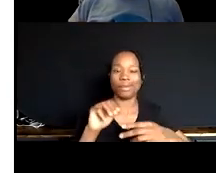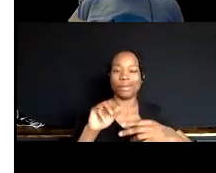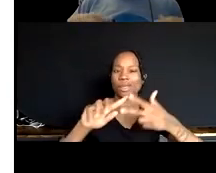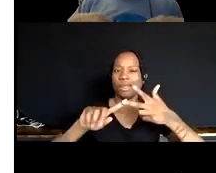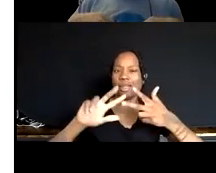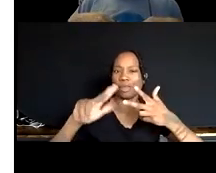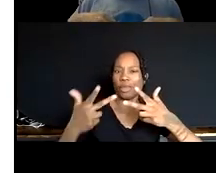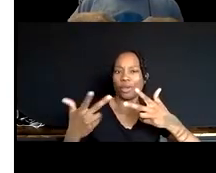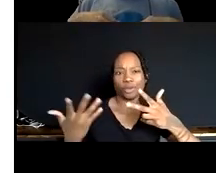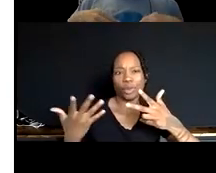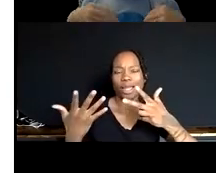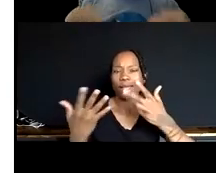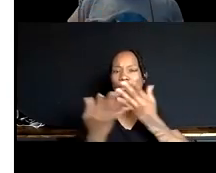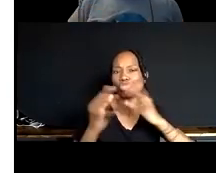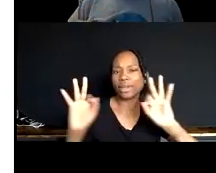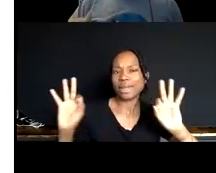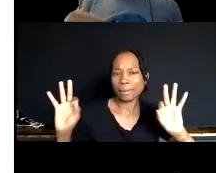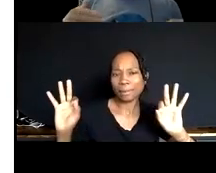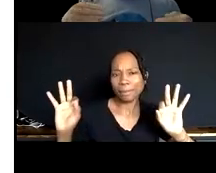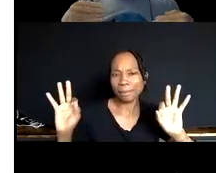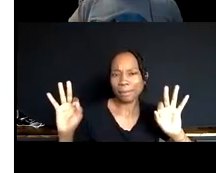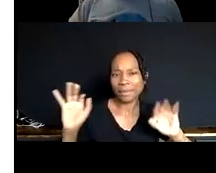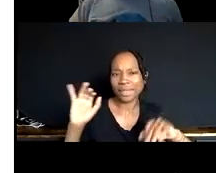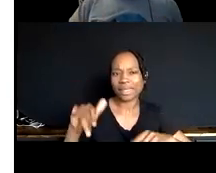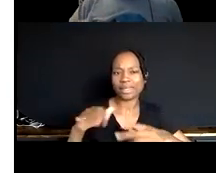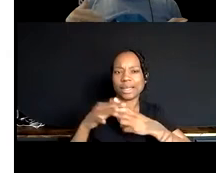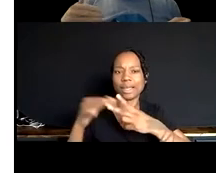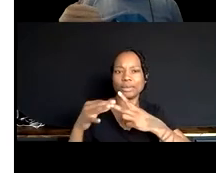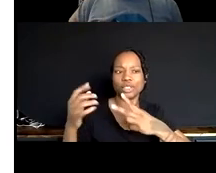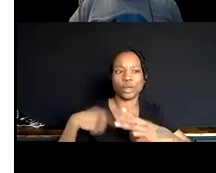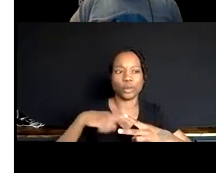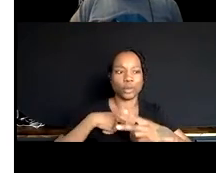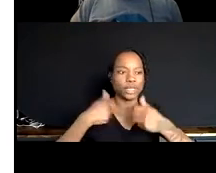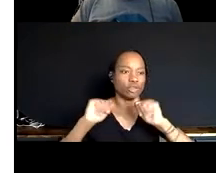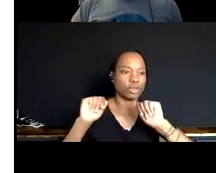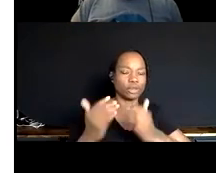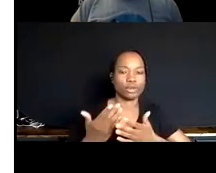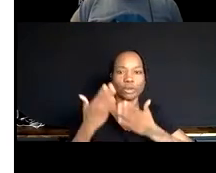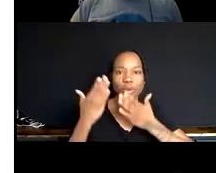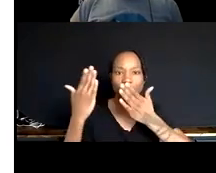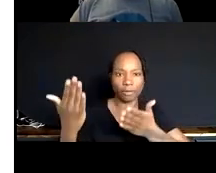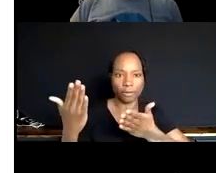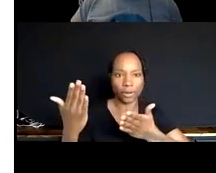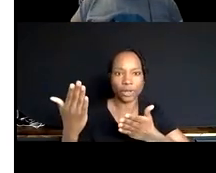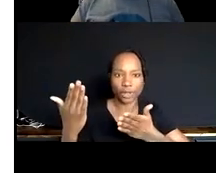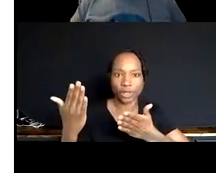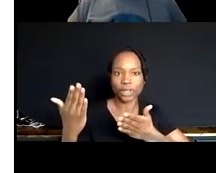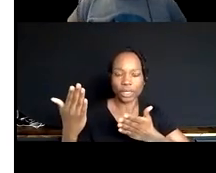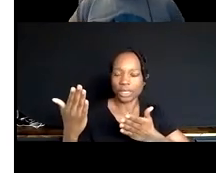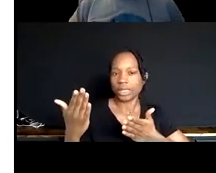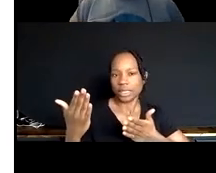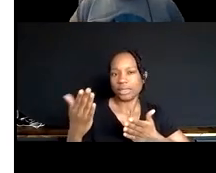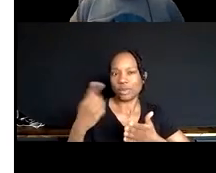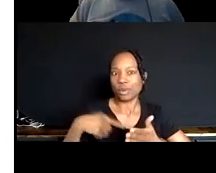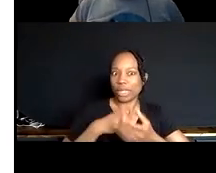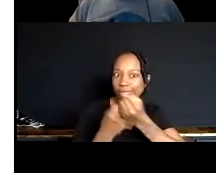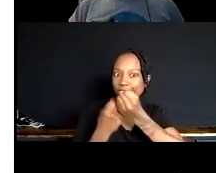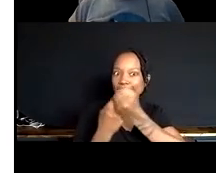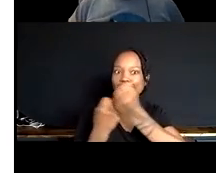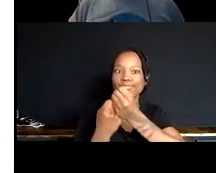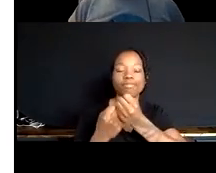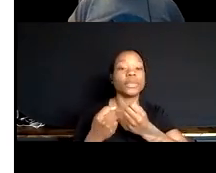La tercera opción es libertad y esa es la opción que tratamos de ofrecer y empujar.